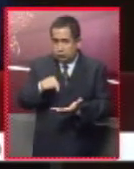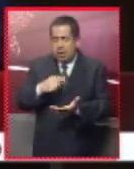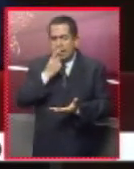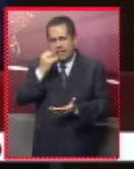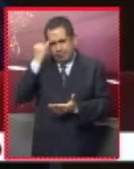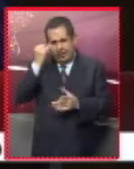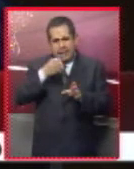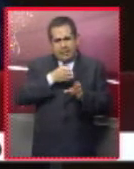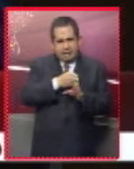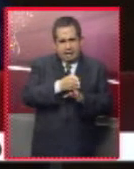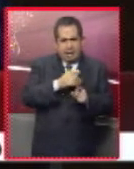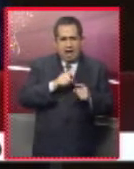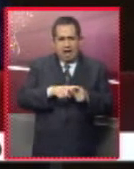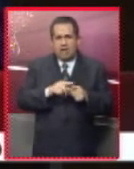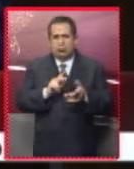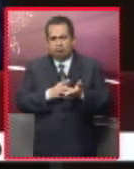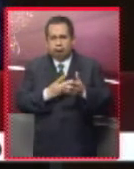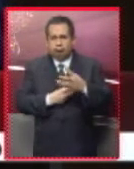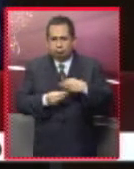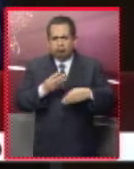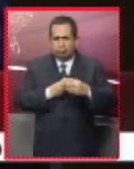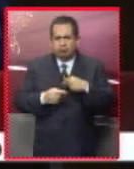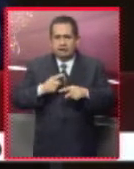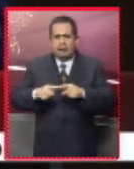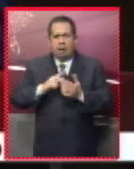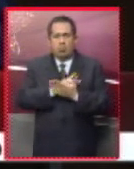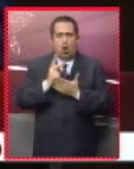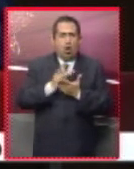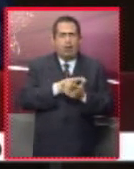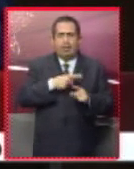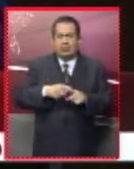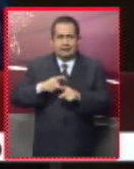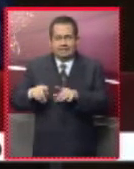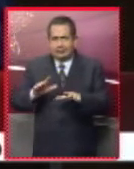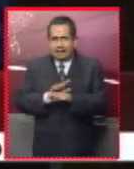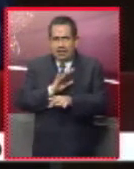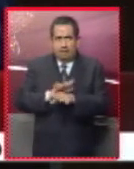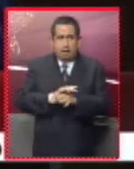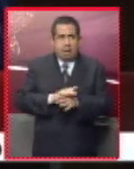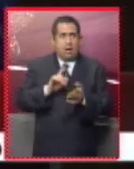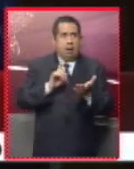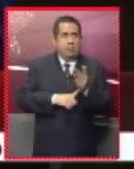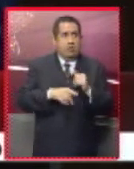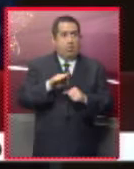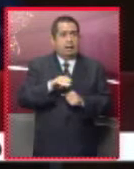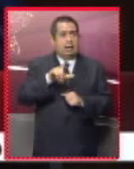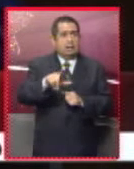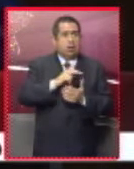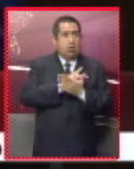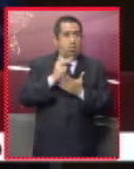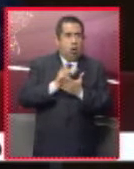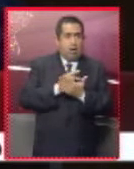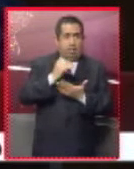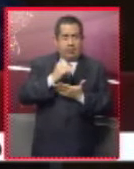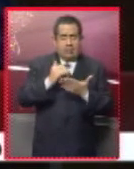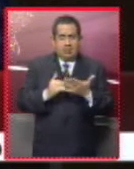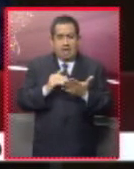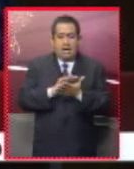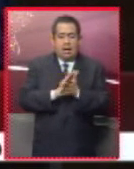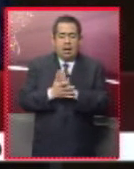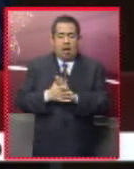eje una reestructura de los programas presupuestarios, pasando de 1,097 programas presupuestarios a